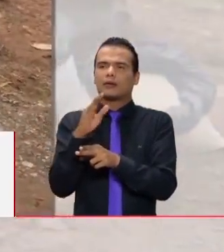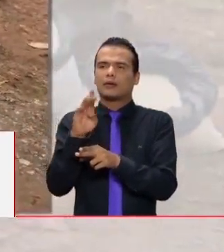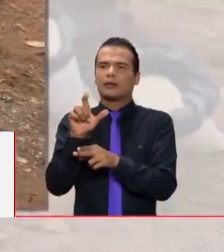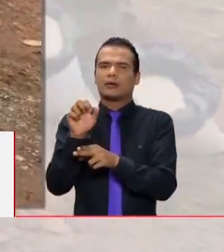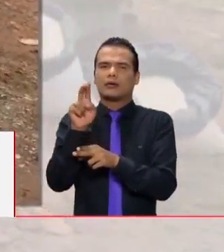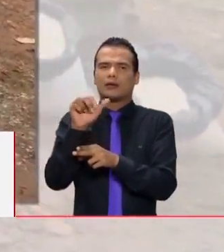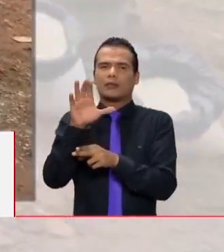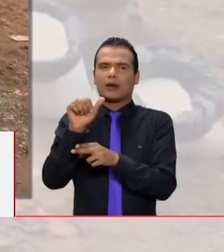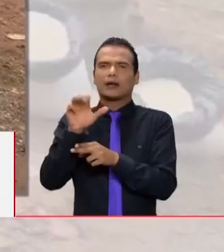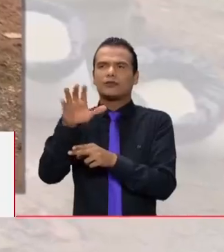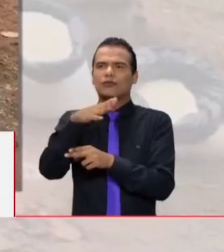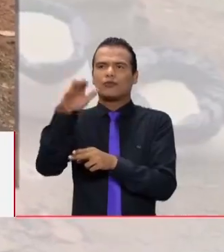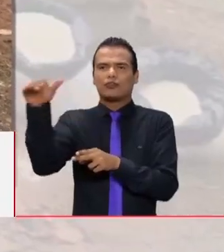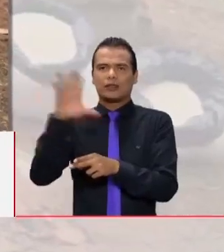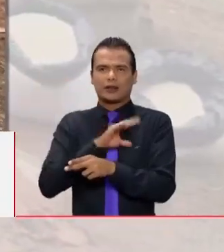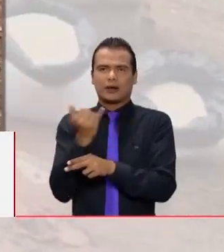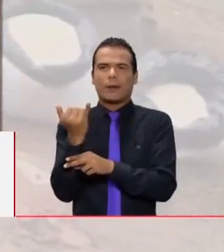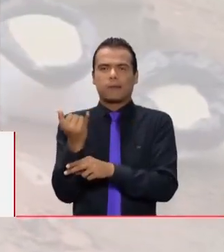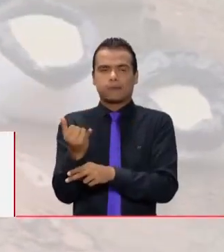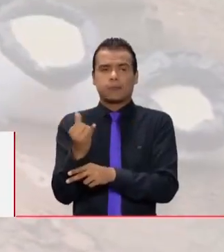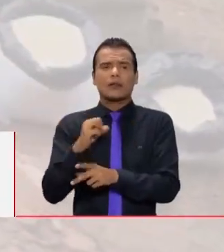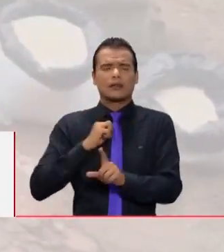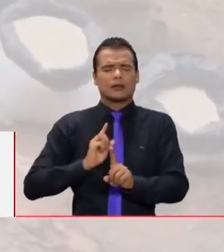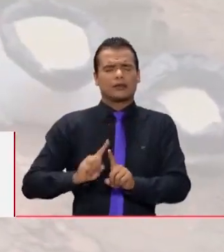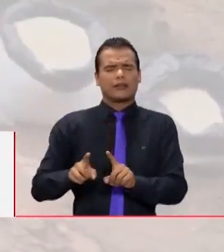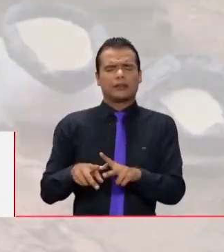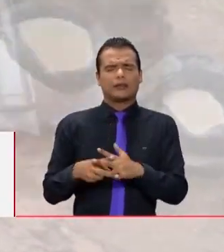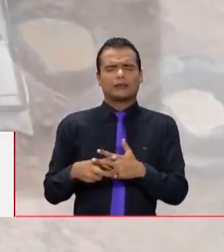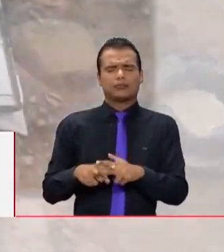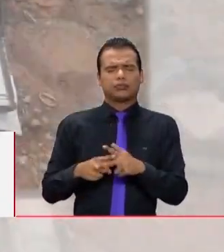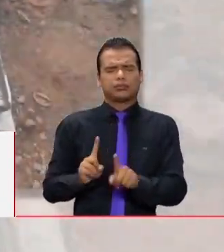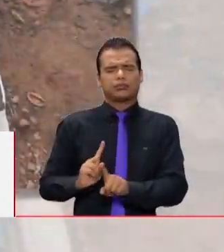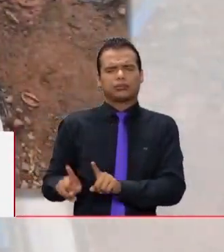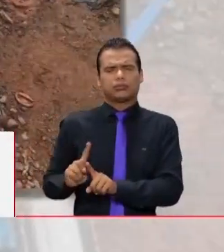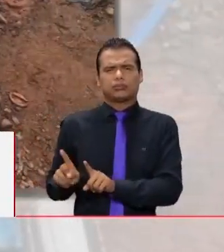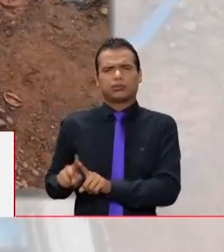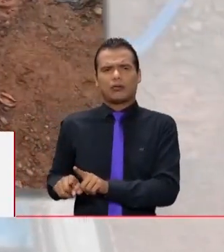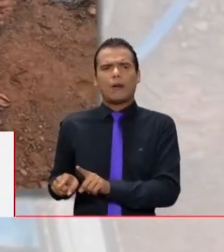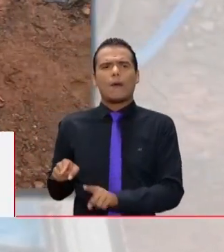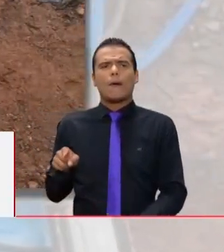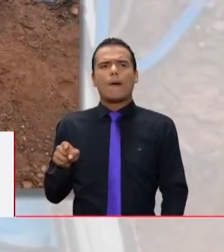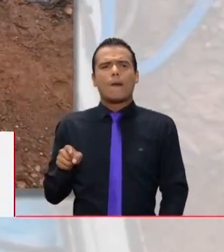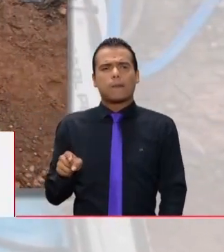fueron hallados un martillo, cables, aceite, carpas,